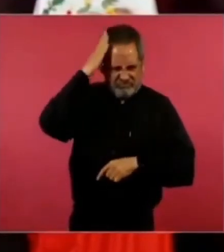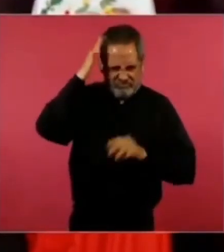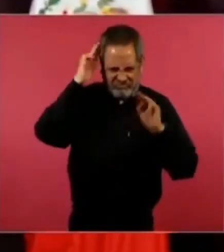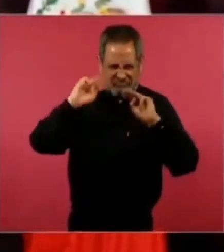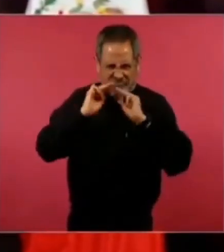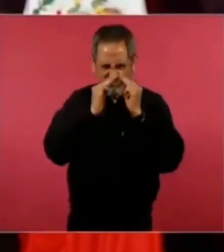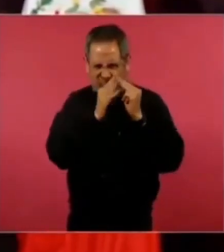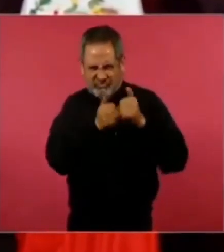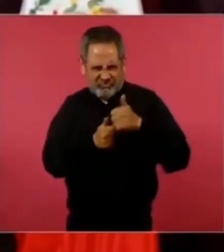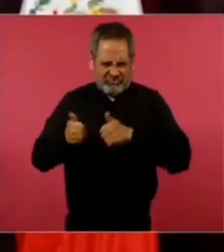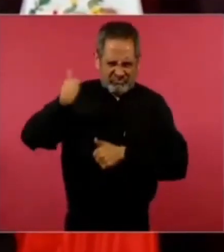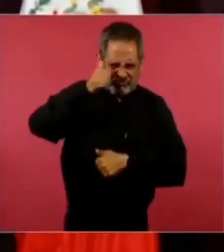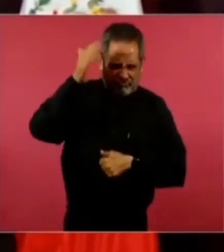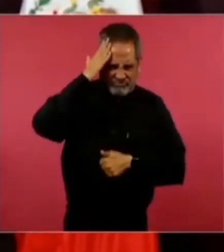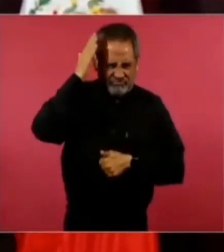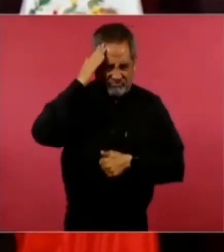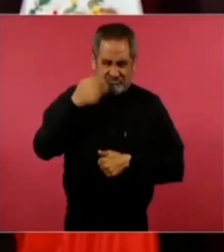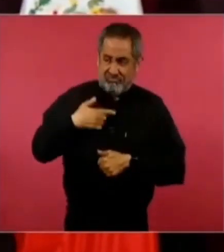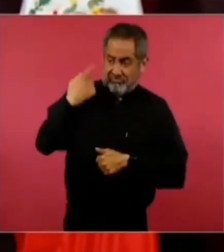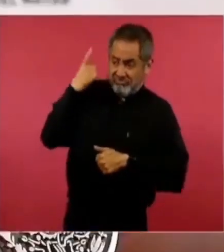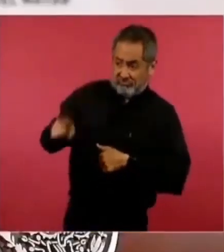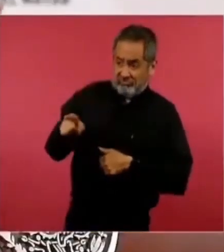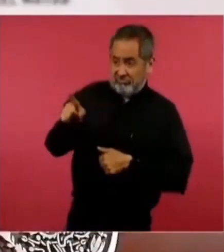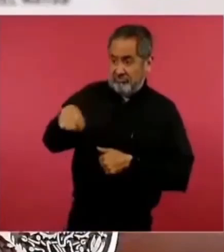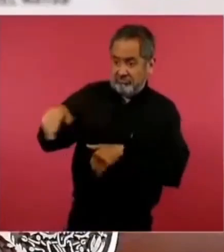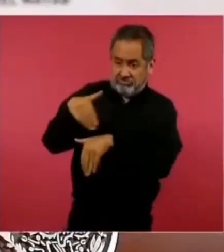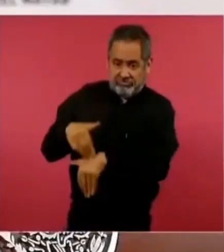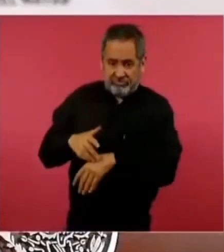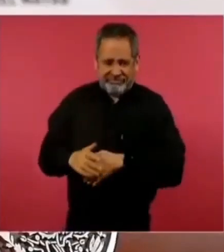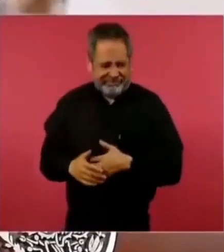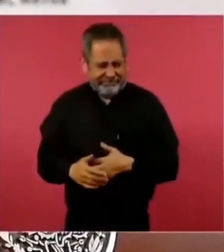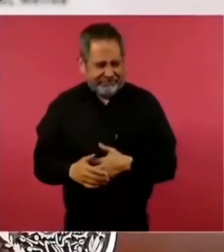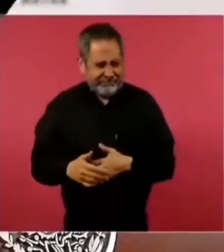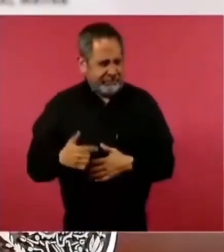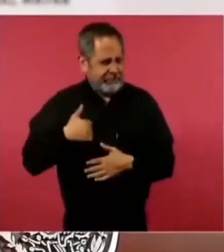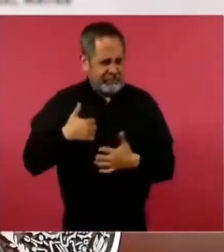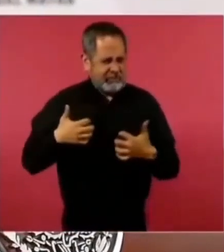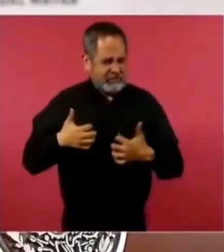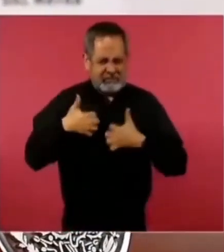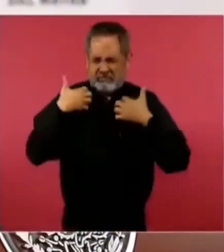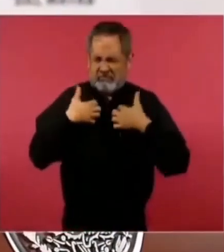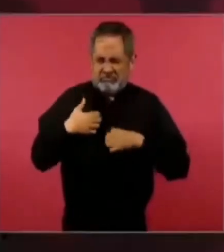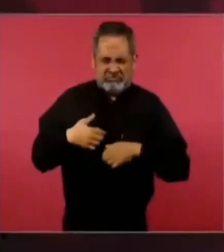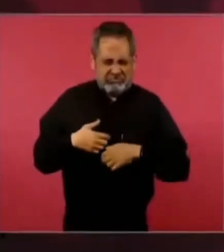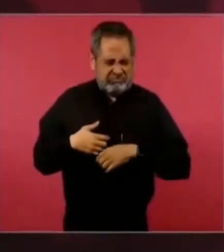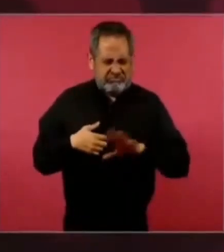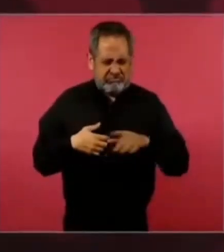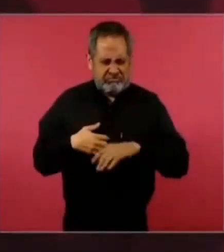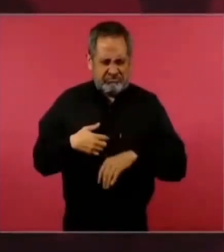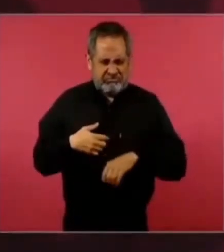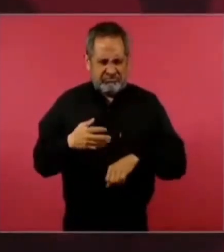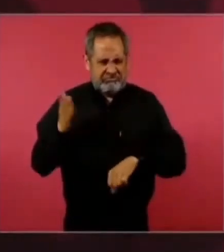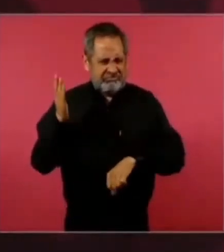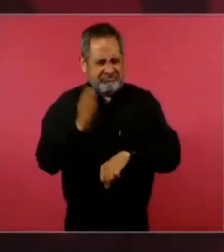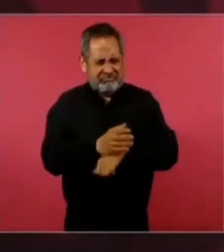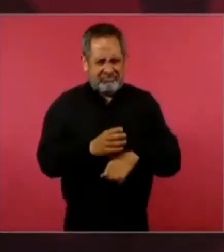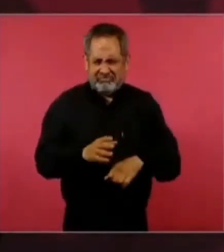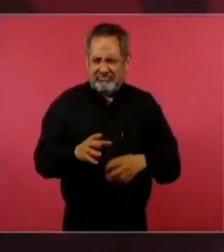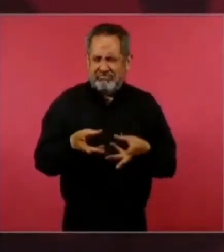capos este se enoja y dice no si no era para